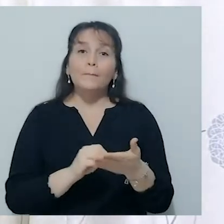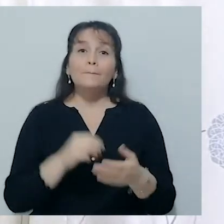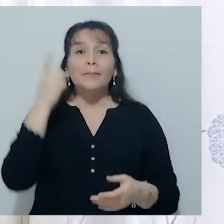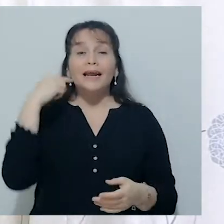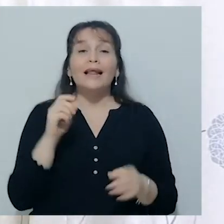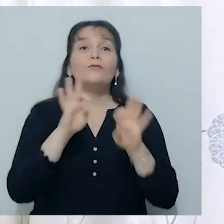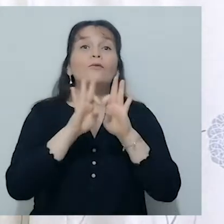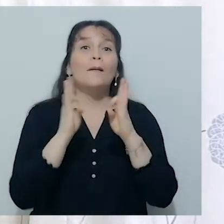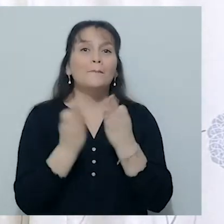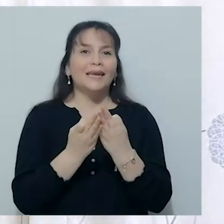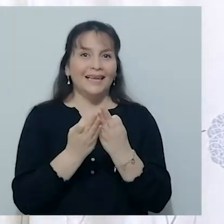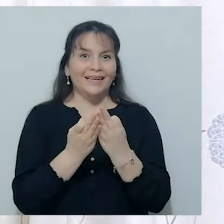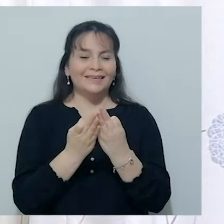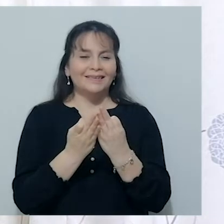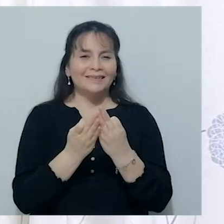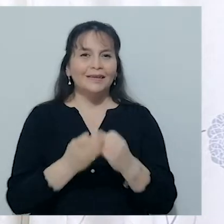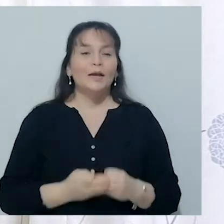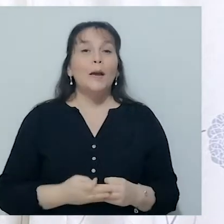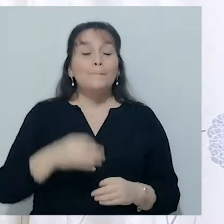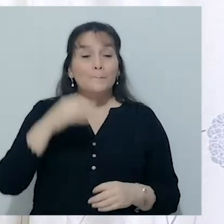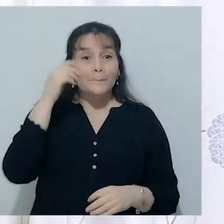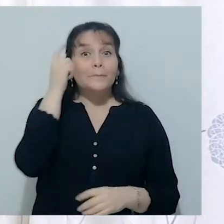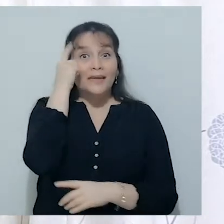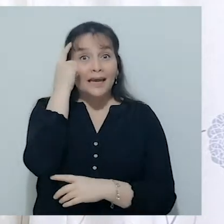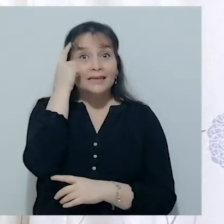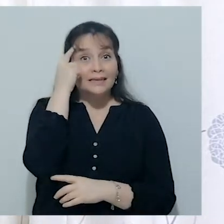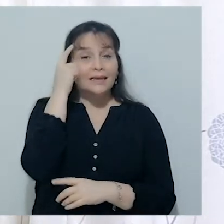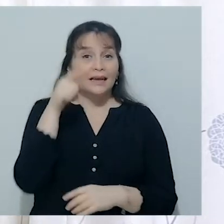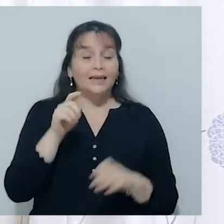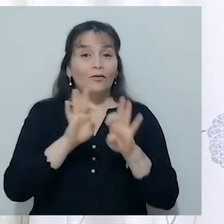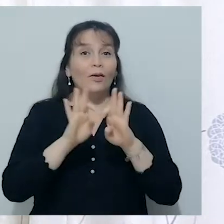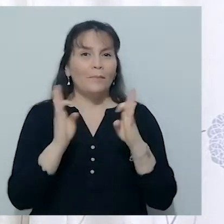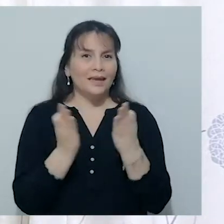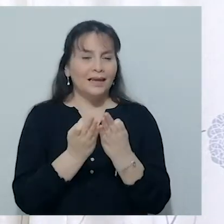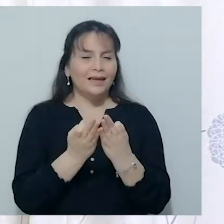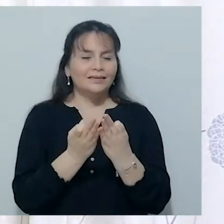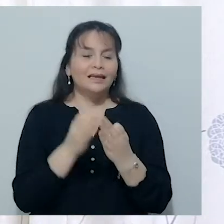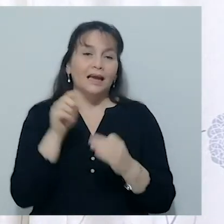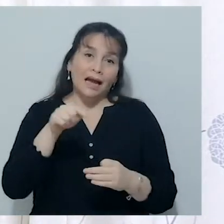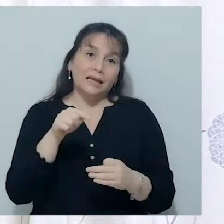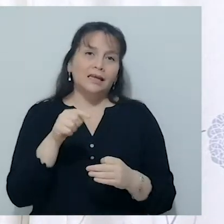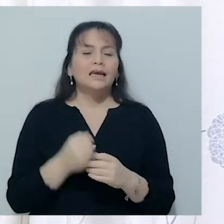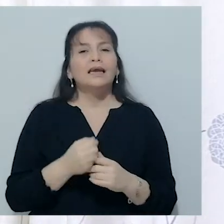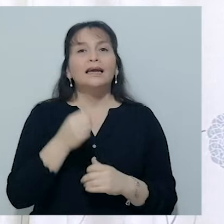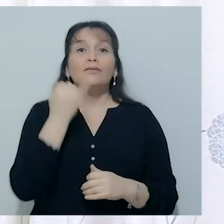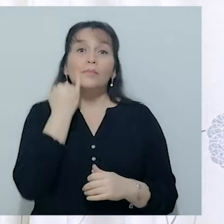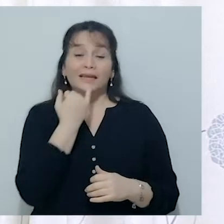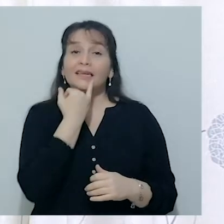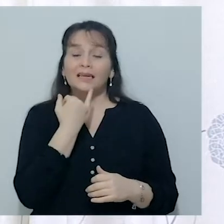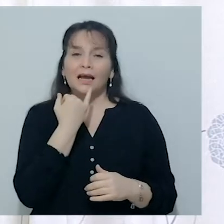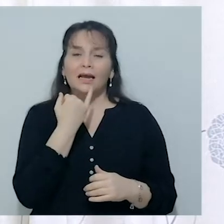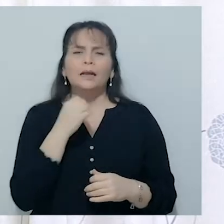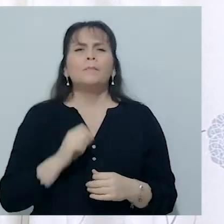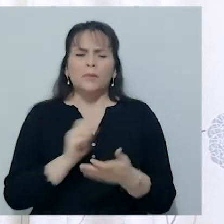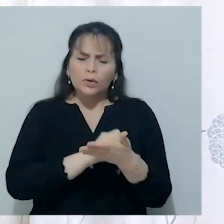familias. Escuche bien esto. Este libro se escribe teniendo en mente a las familias, en este caso a las familias de Israel,